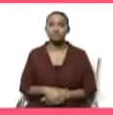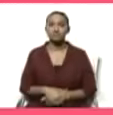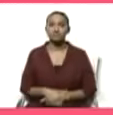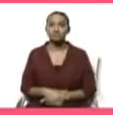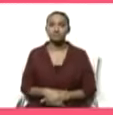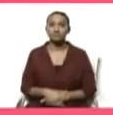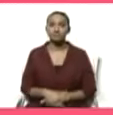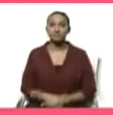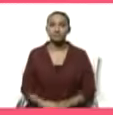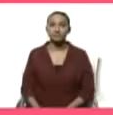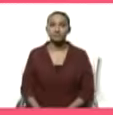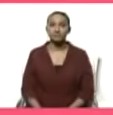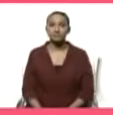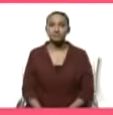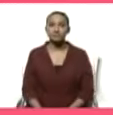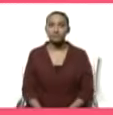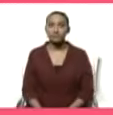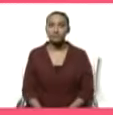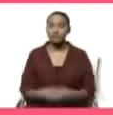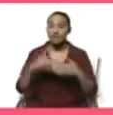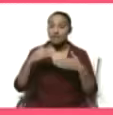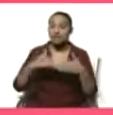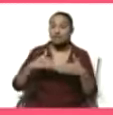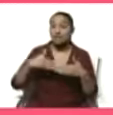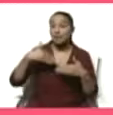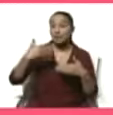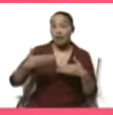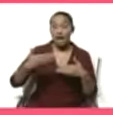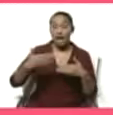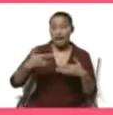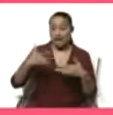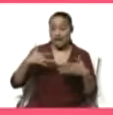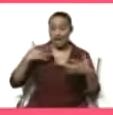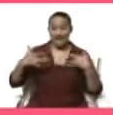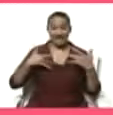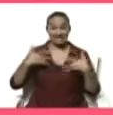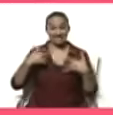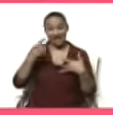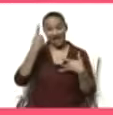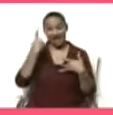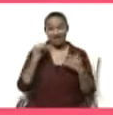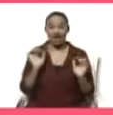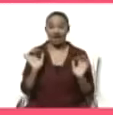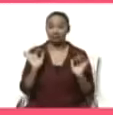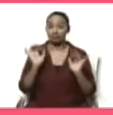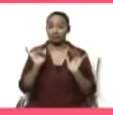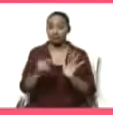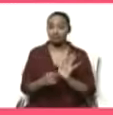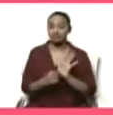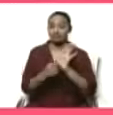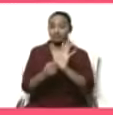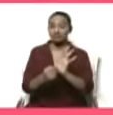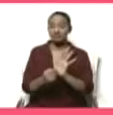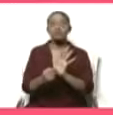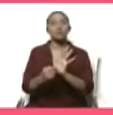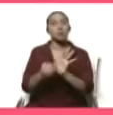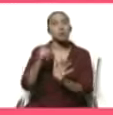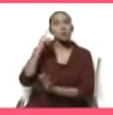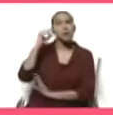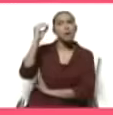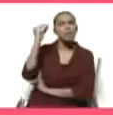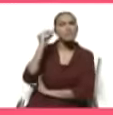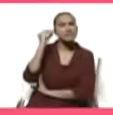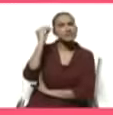no después de esa extraordinaria jornada nos pone a pensar que este es uno de los